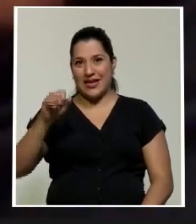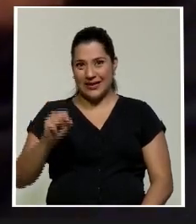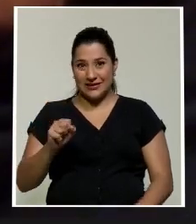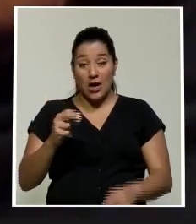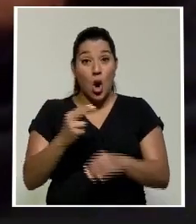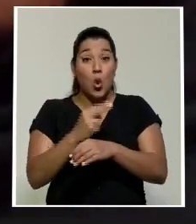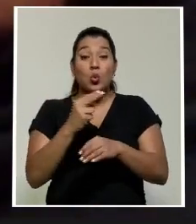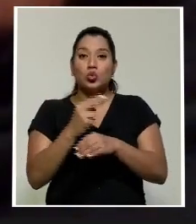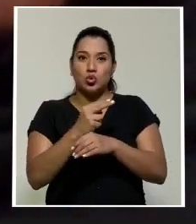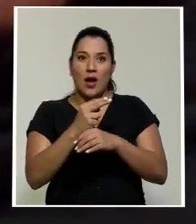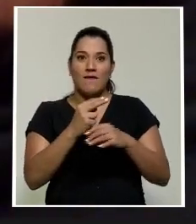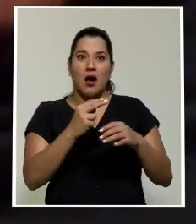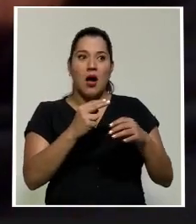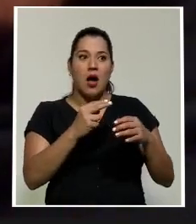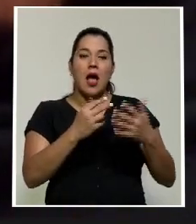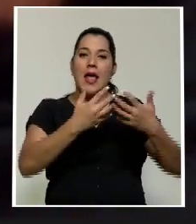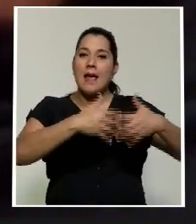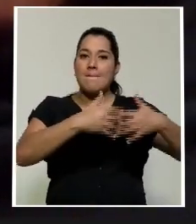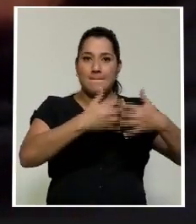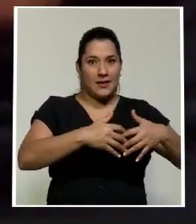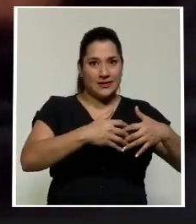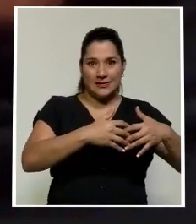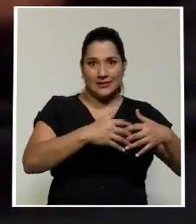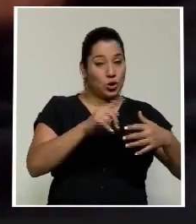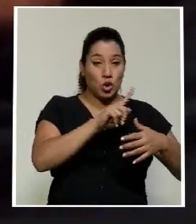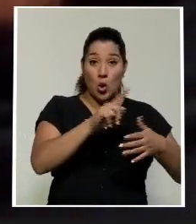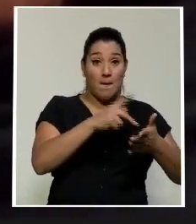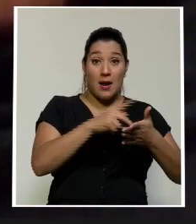las casas, de las mansiones que tiene por el mundo.